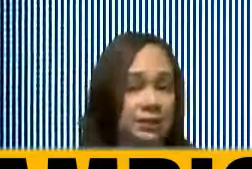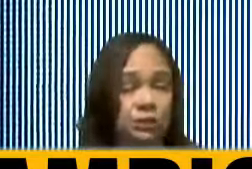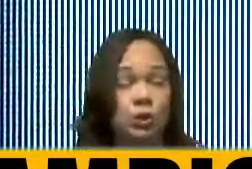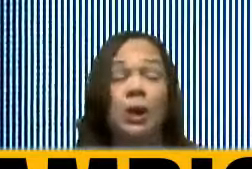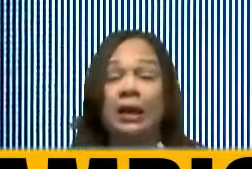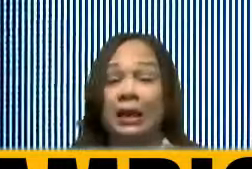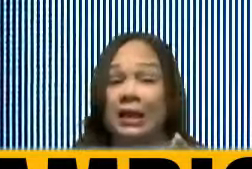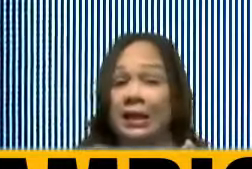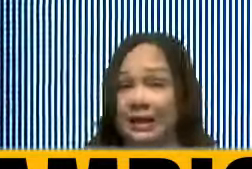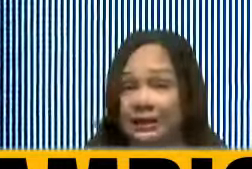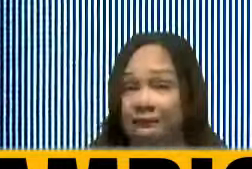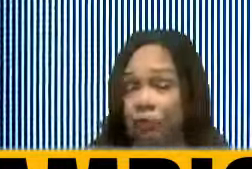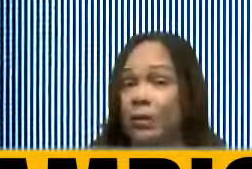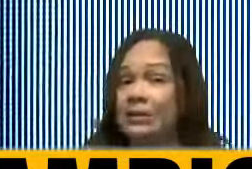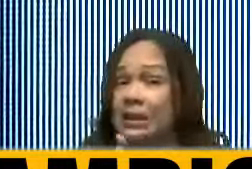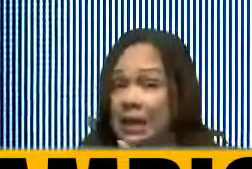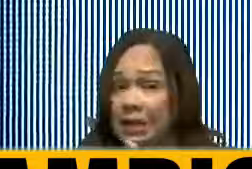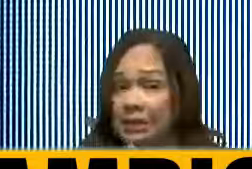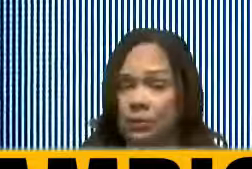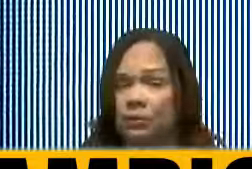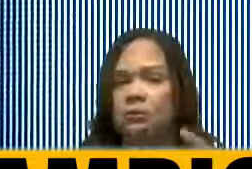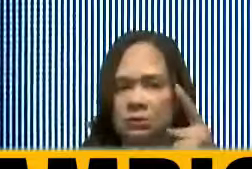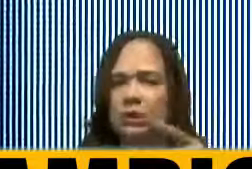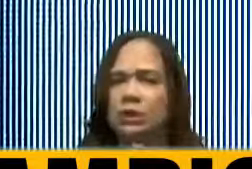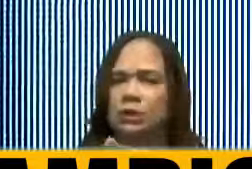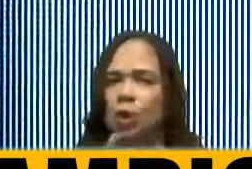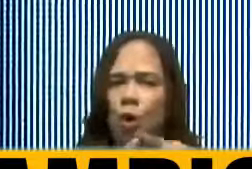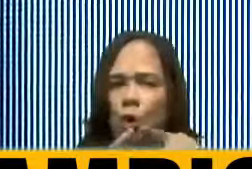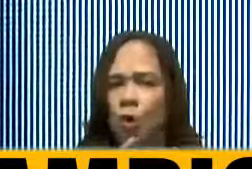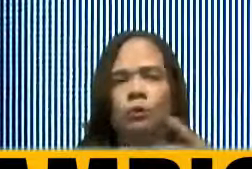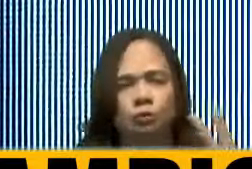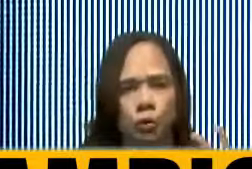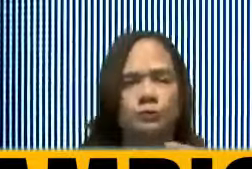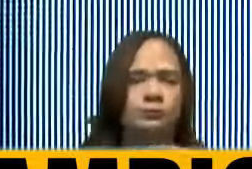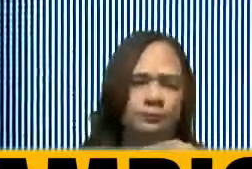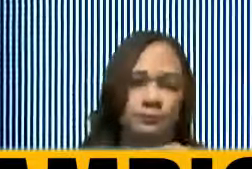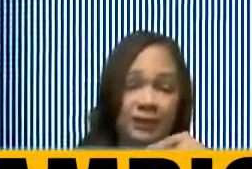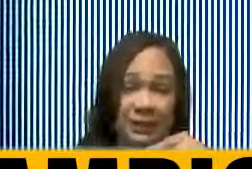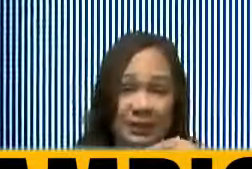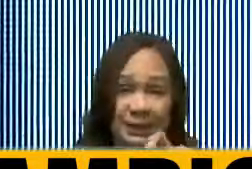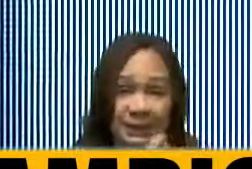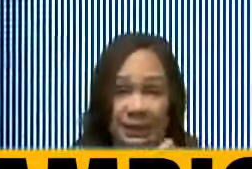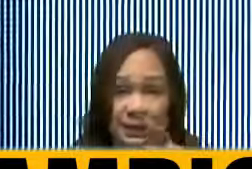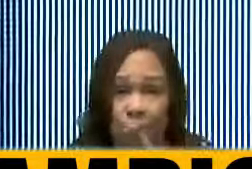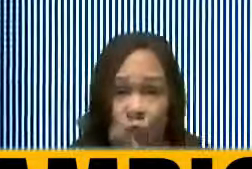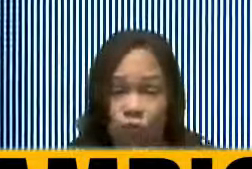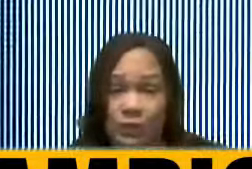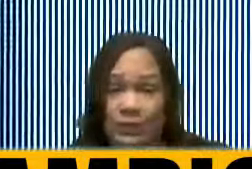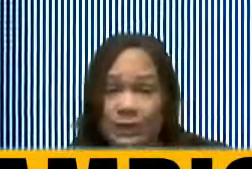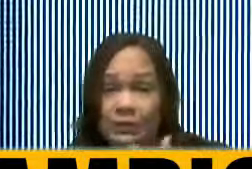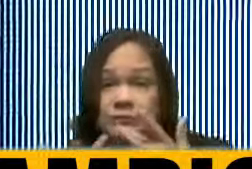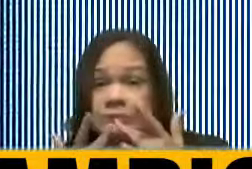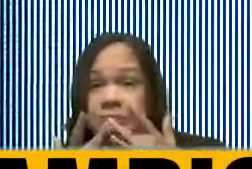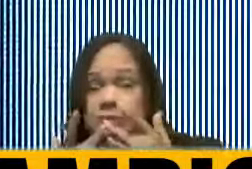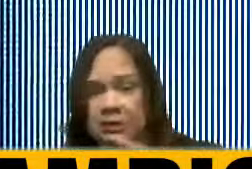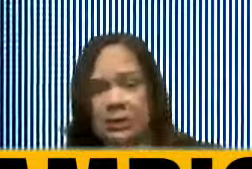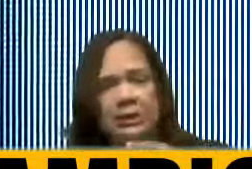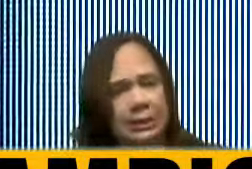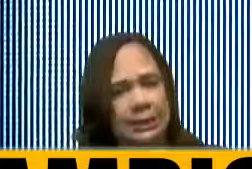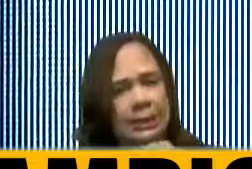reforma fiscal tiene dos componentes el componente de la Reforma del gasto público y este es un